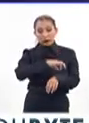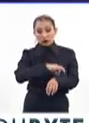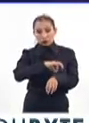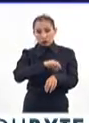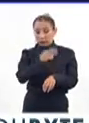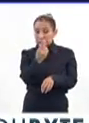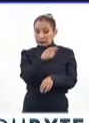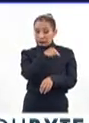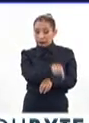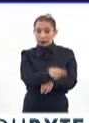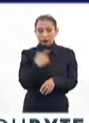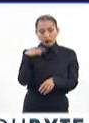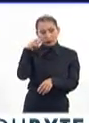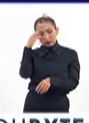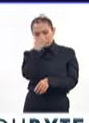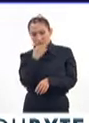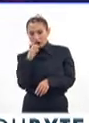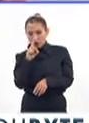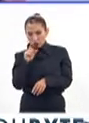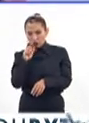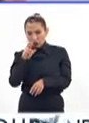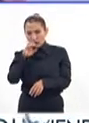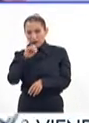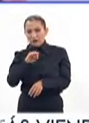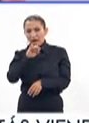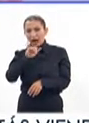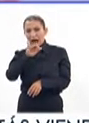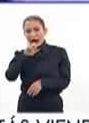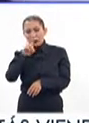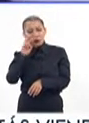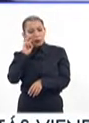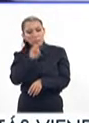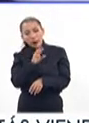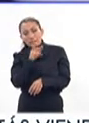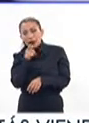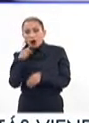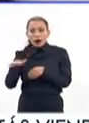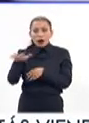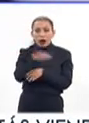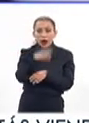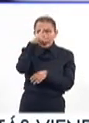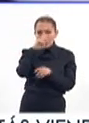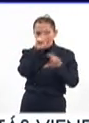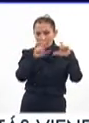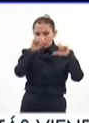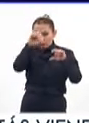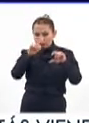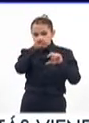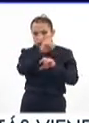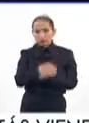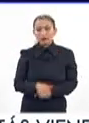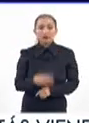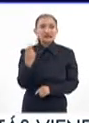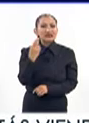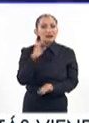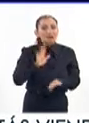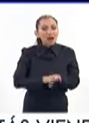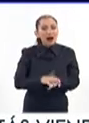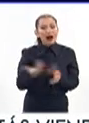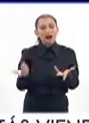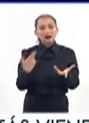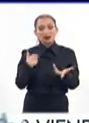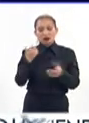salud necesitan, de acuerdo con el doctor Fajardo, ubicarse de mejor manera en el territorio nacional. Necesitamos tener una